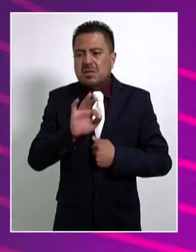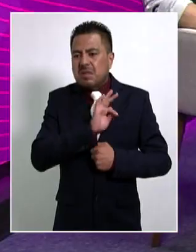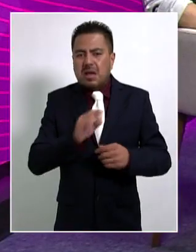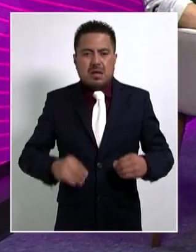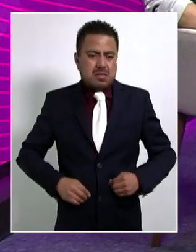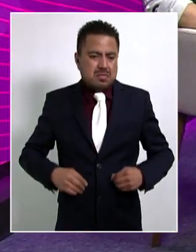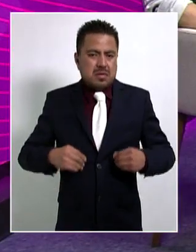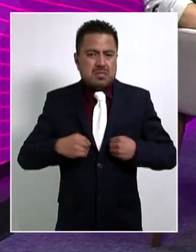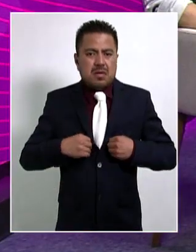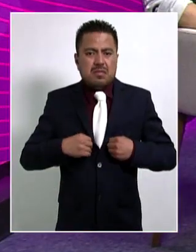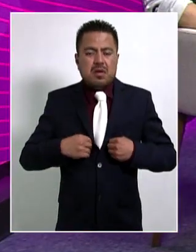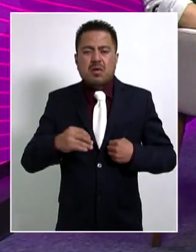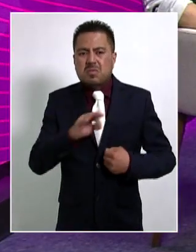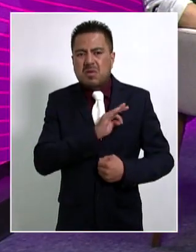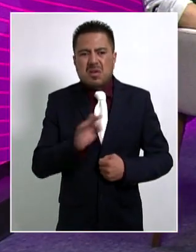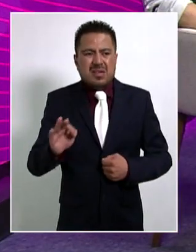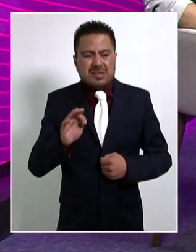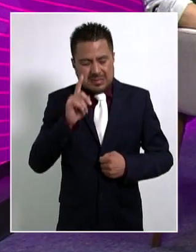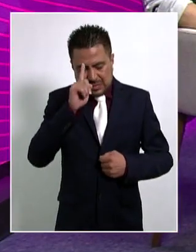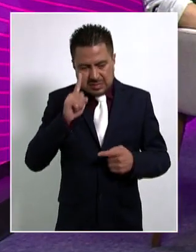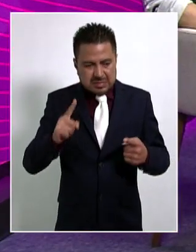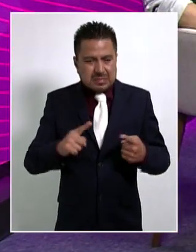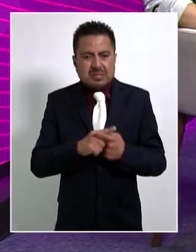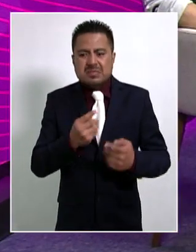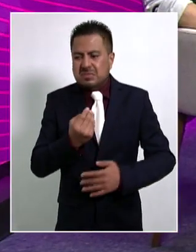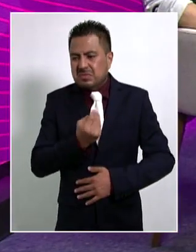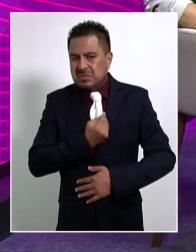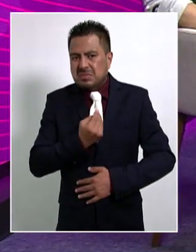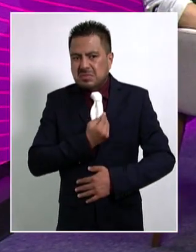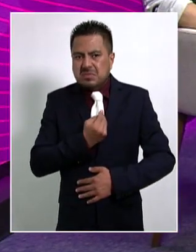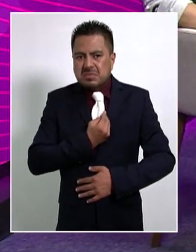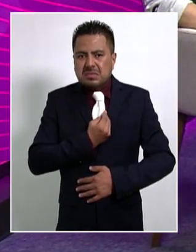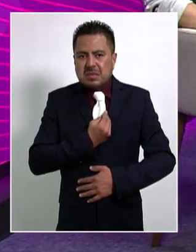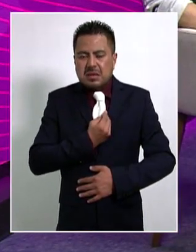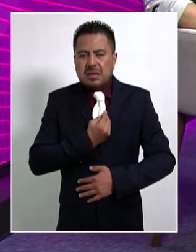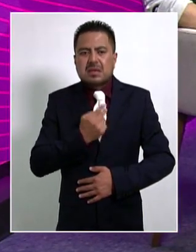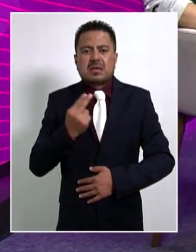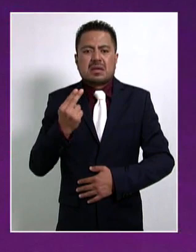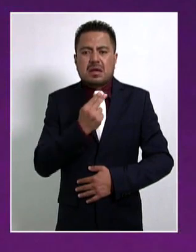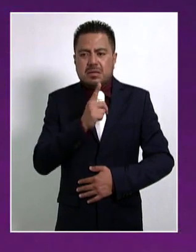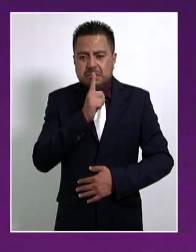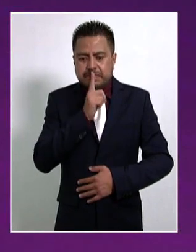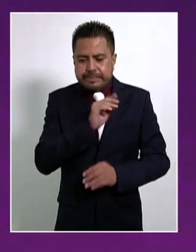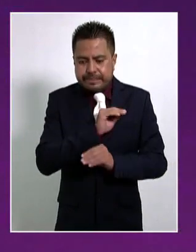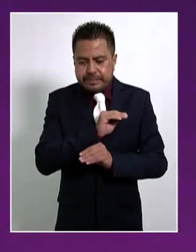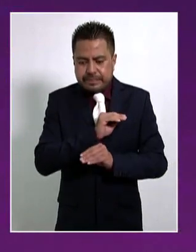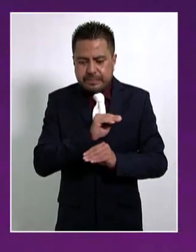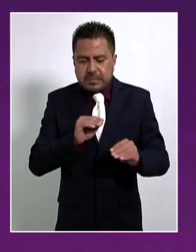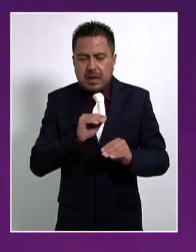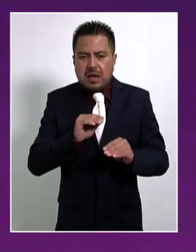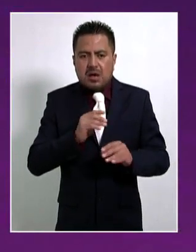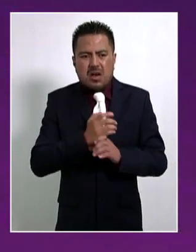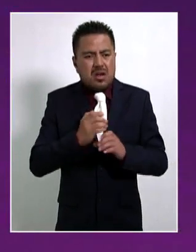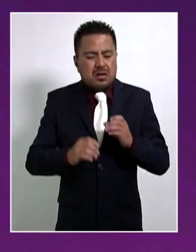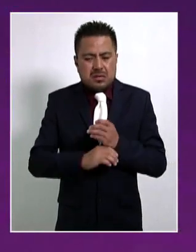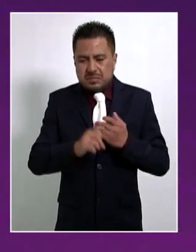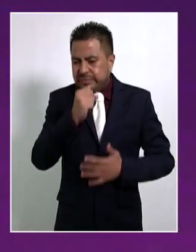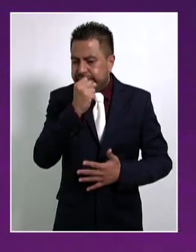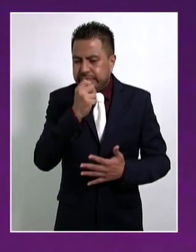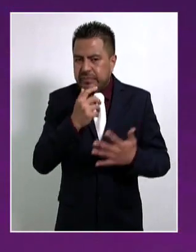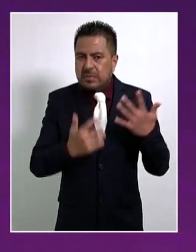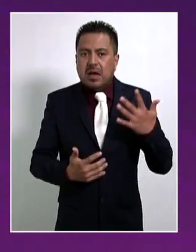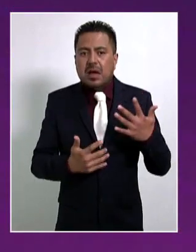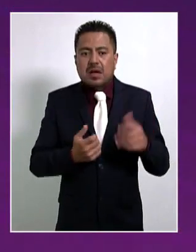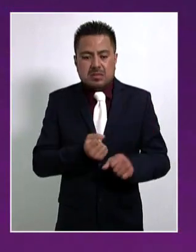vivimos, el tener que soportar, el tener que callarnos muchísimas cosas. Entonces